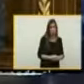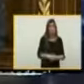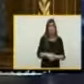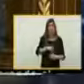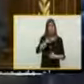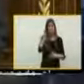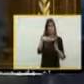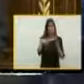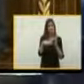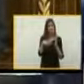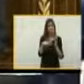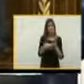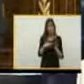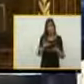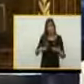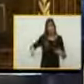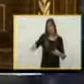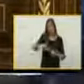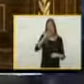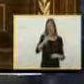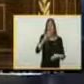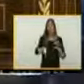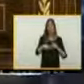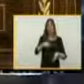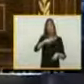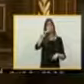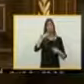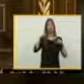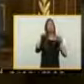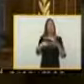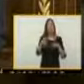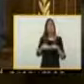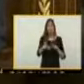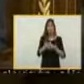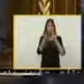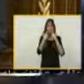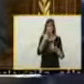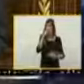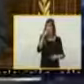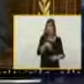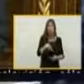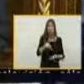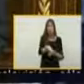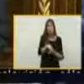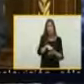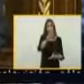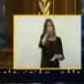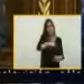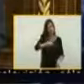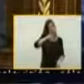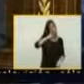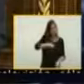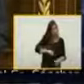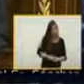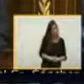por delante del Partido Socialista, no hubieran ido al gobierno con Podemos ni borrachos de vino. No, digo con el PP. ¿Cómo con el PP? No PSOE-PP.